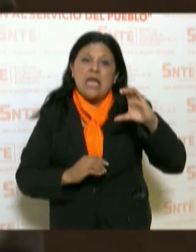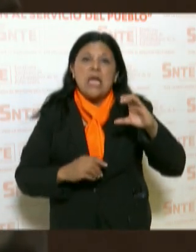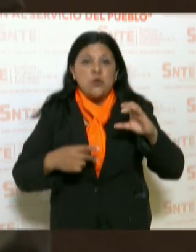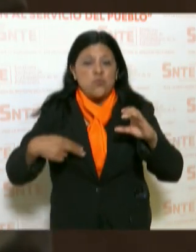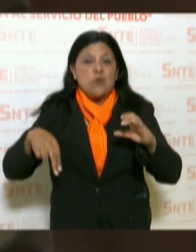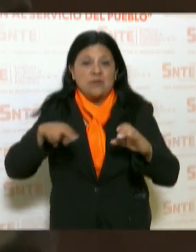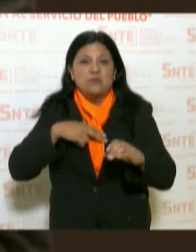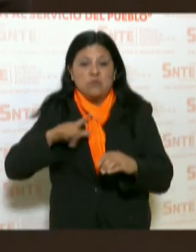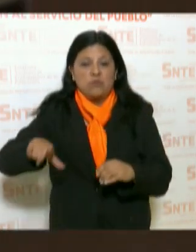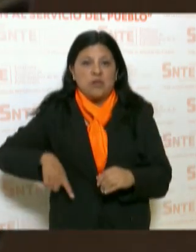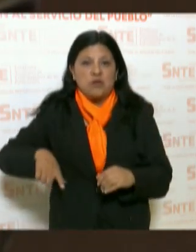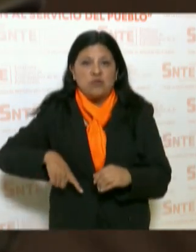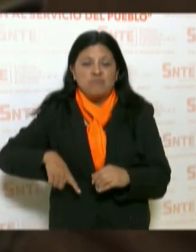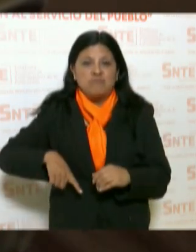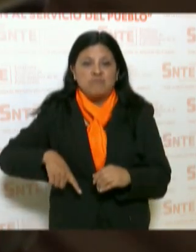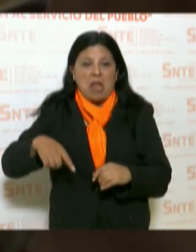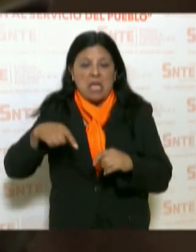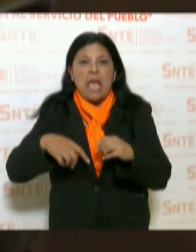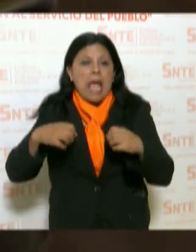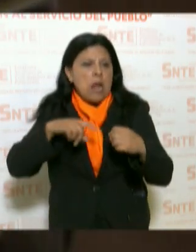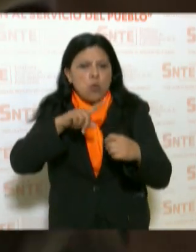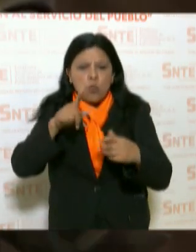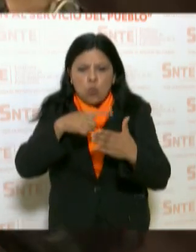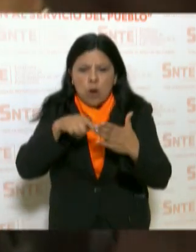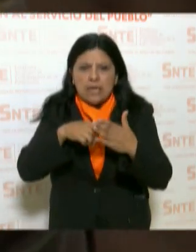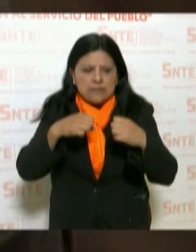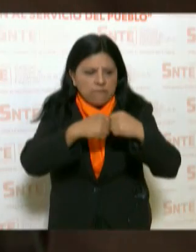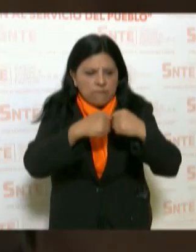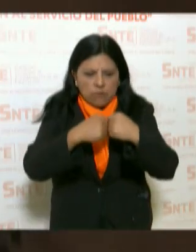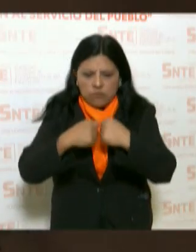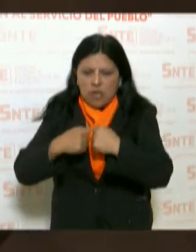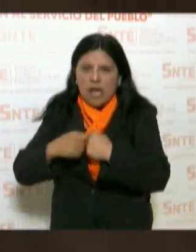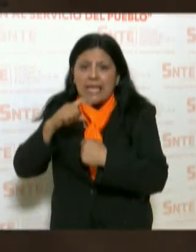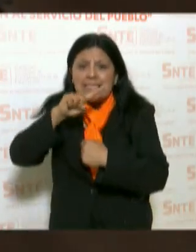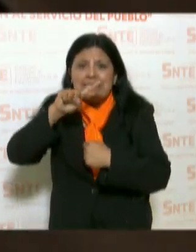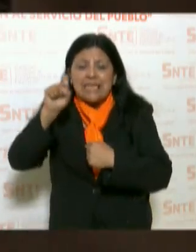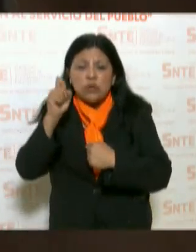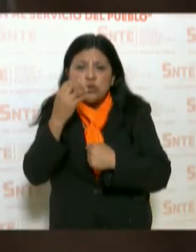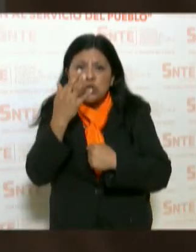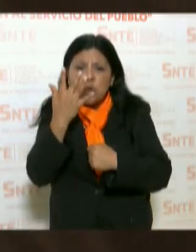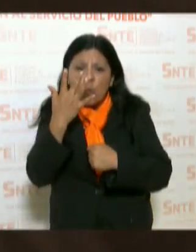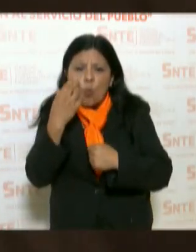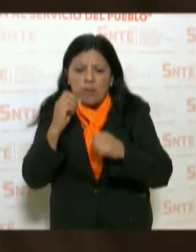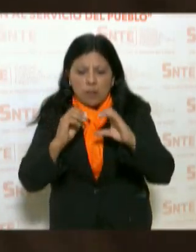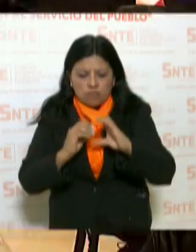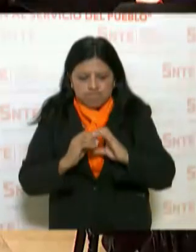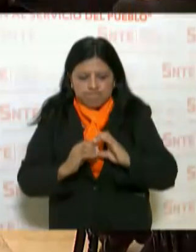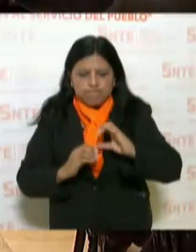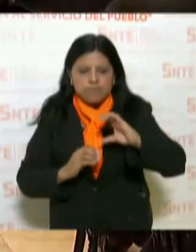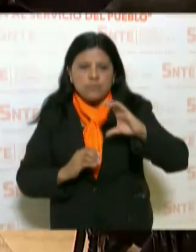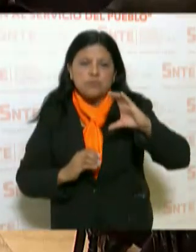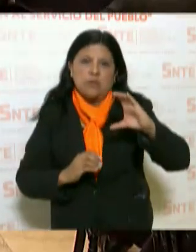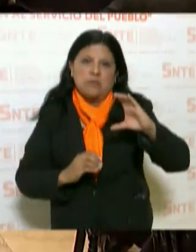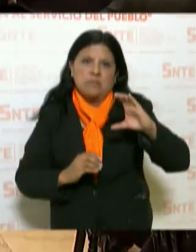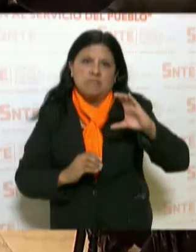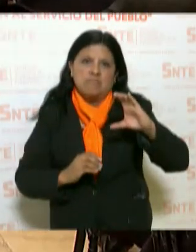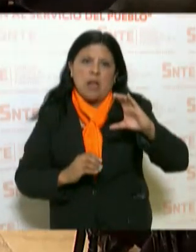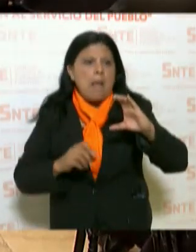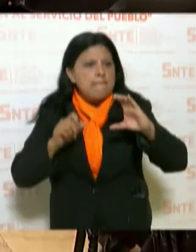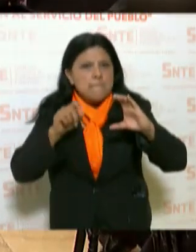150%, el mínimo. Pero los salarios promedio de los obreros